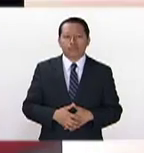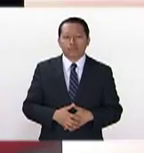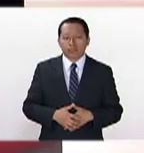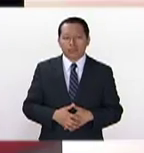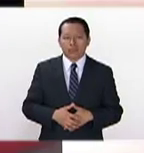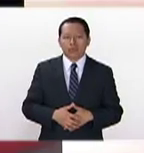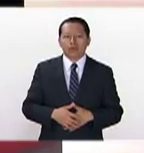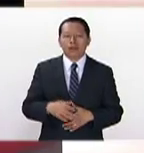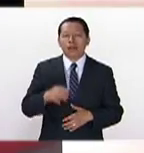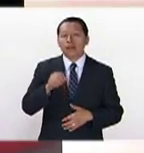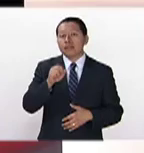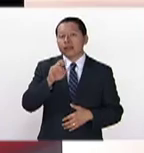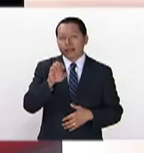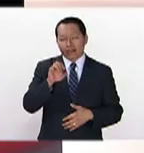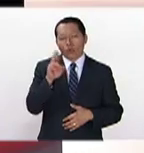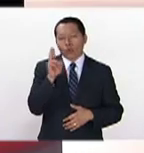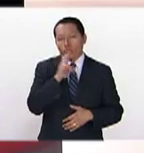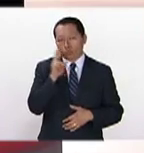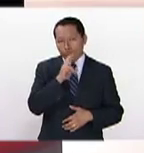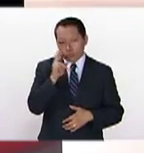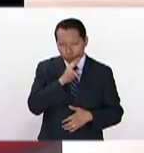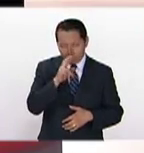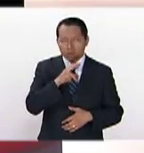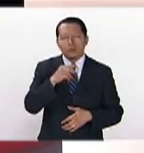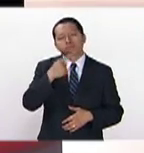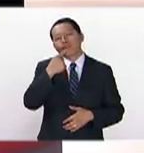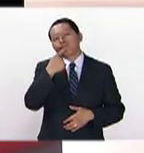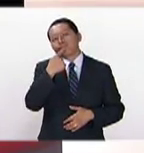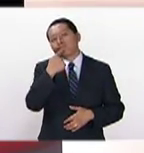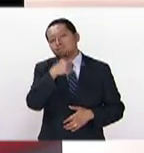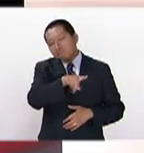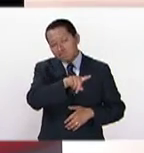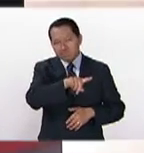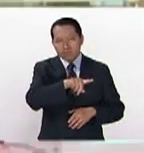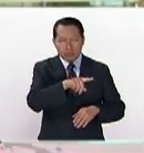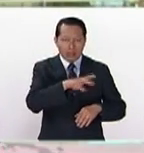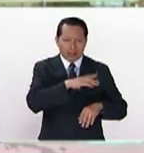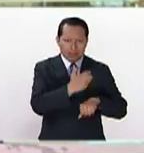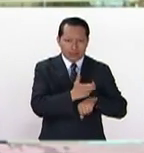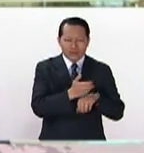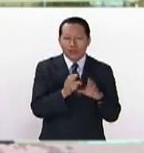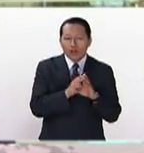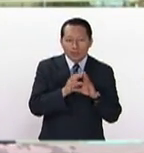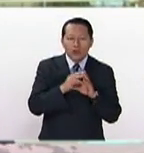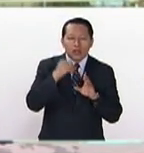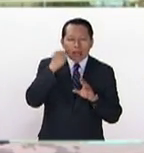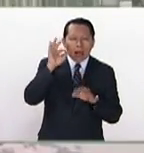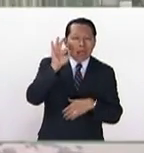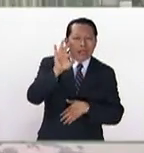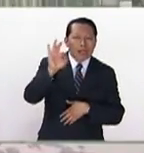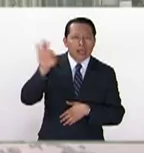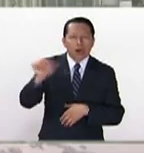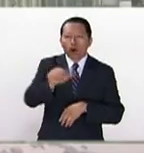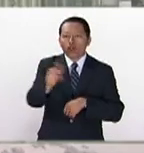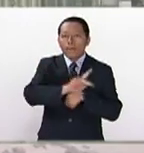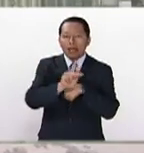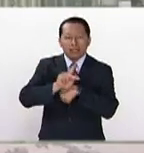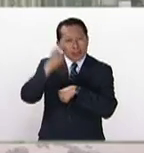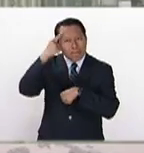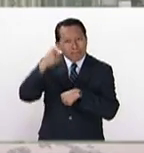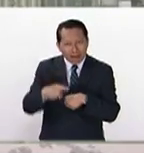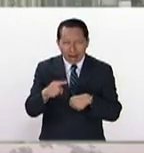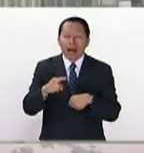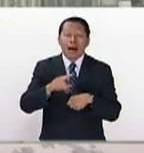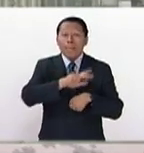El canciller ruso Sergei Lavrov acusó a Estados Unidos de presionar y chantajear a otros países para unirse a la expulsión masiva